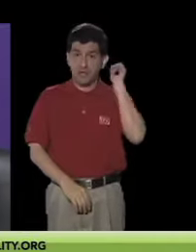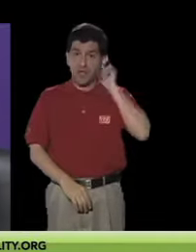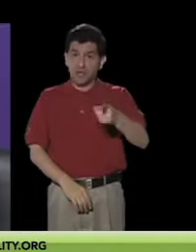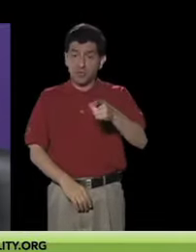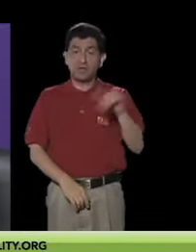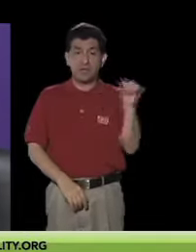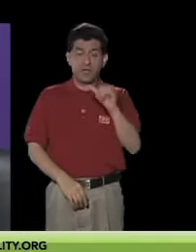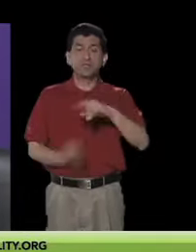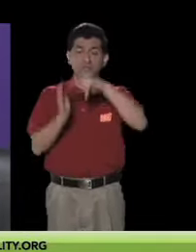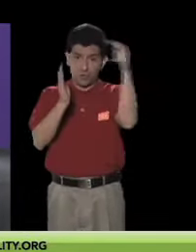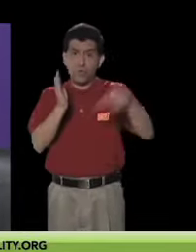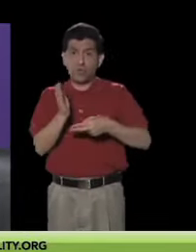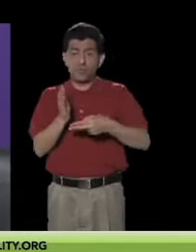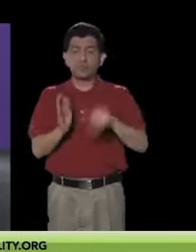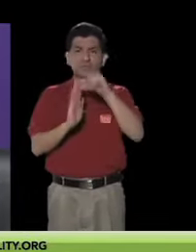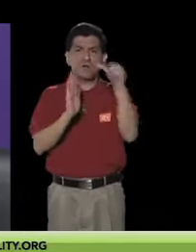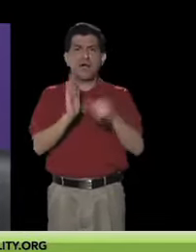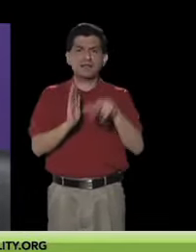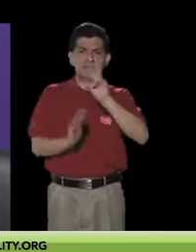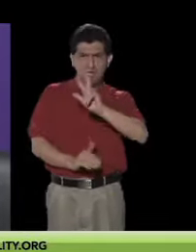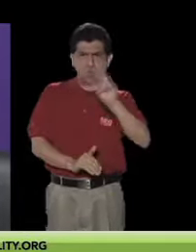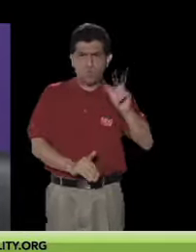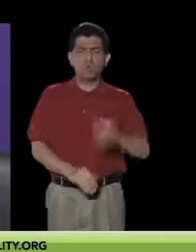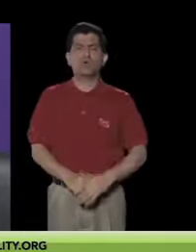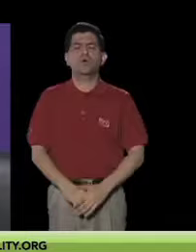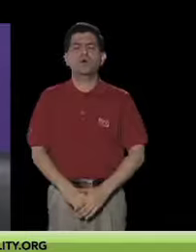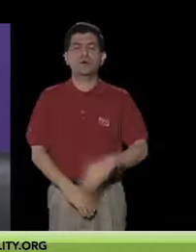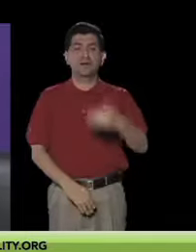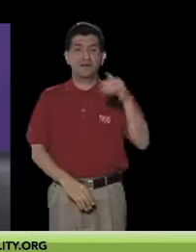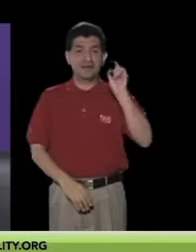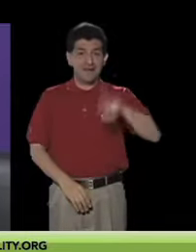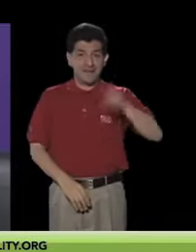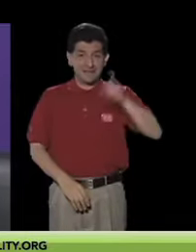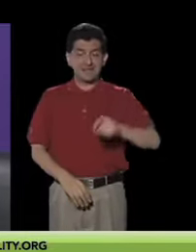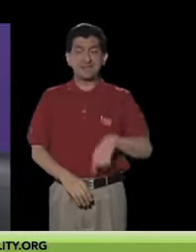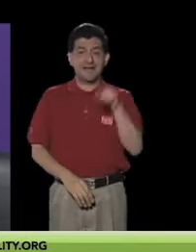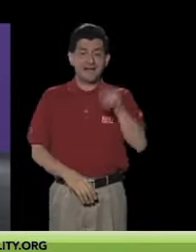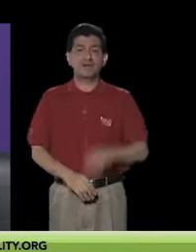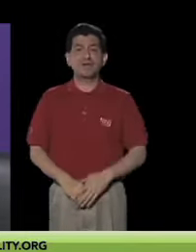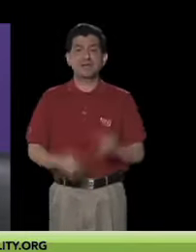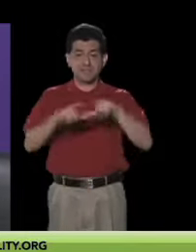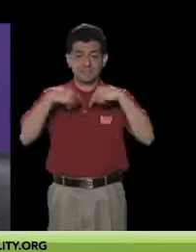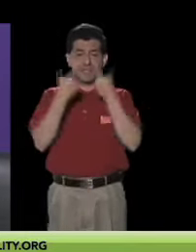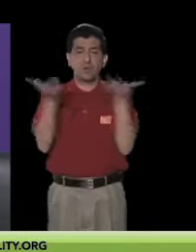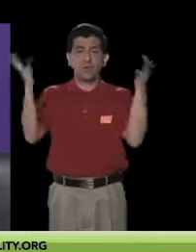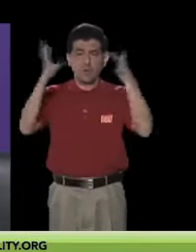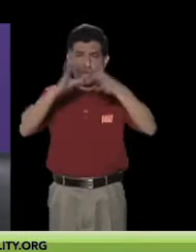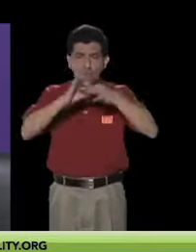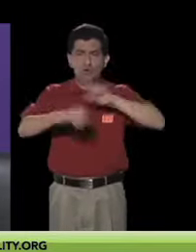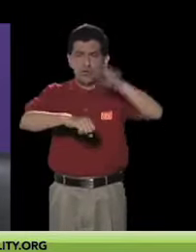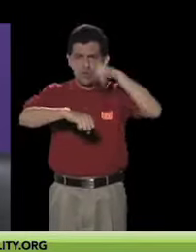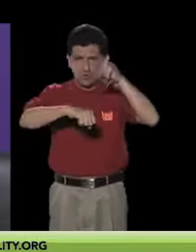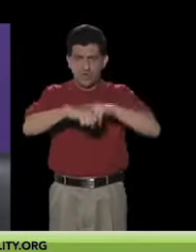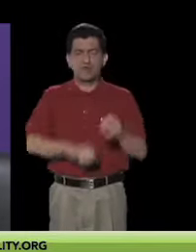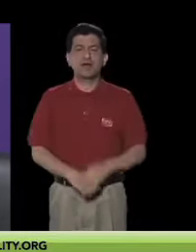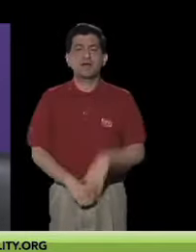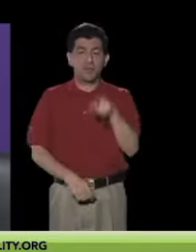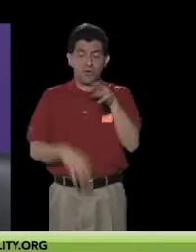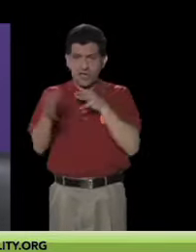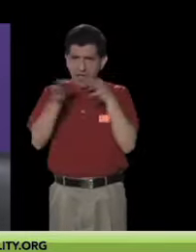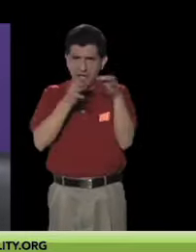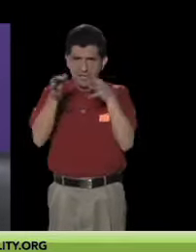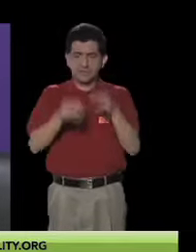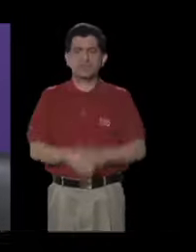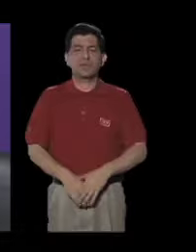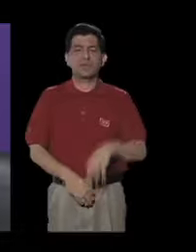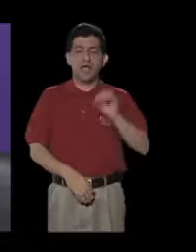que también está en la Convención, en el artículo 33, de tener precisamente ese punto de coordinación nacional que es al final el que va a rendir cuentas a